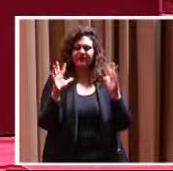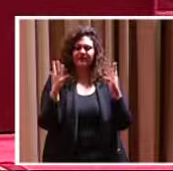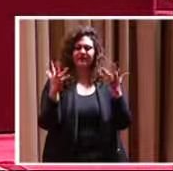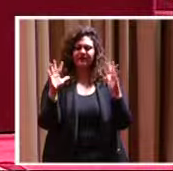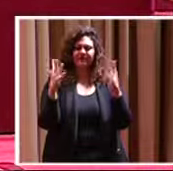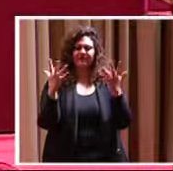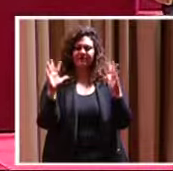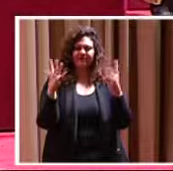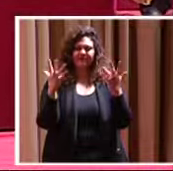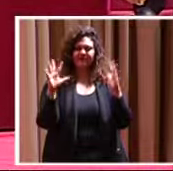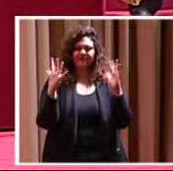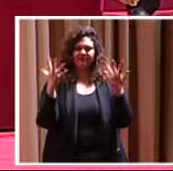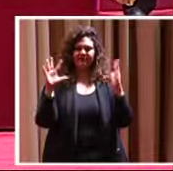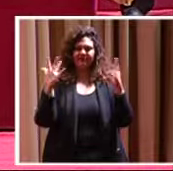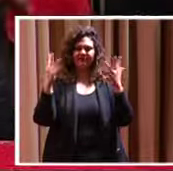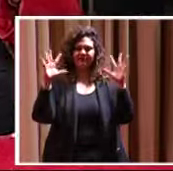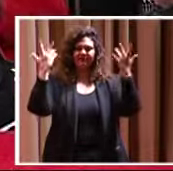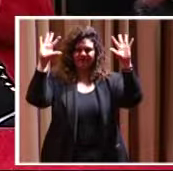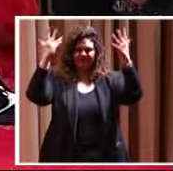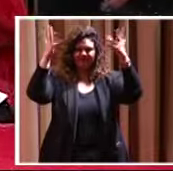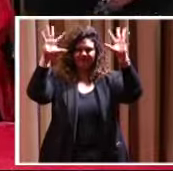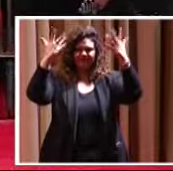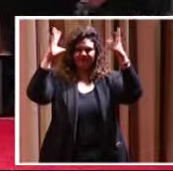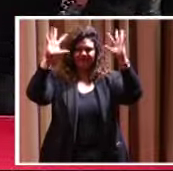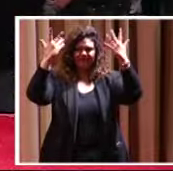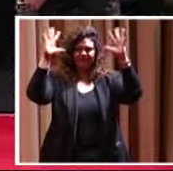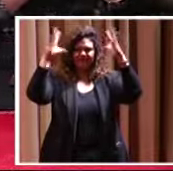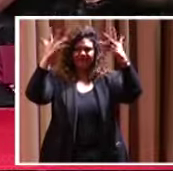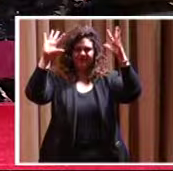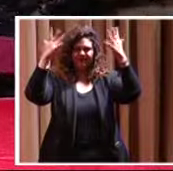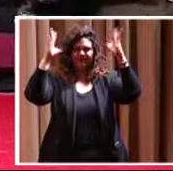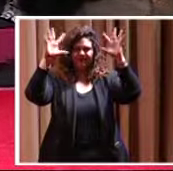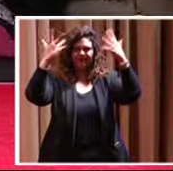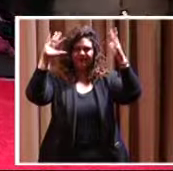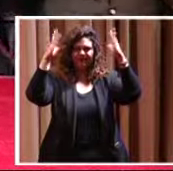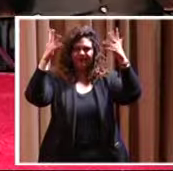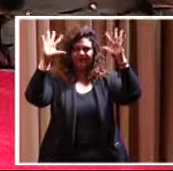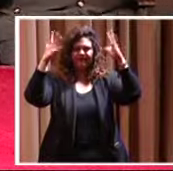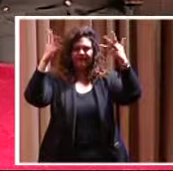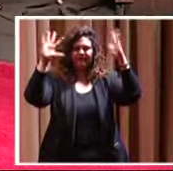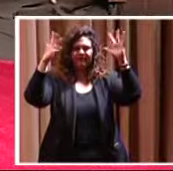Thank you.